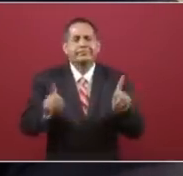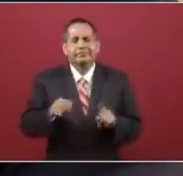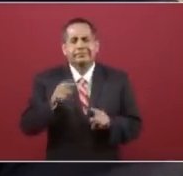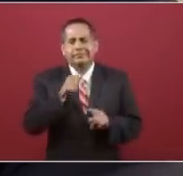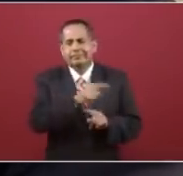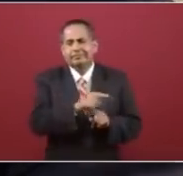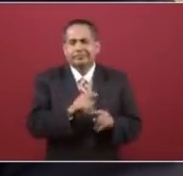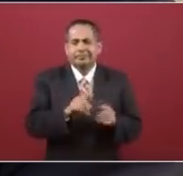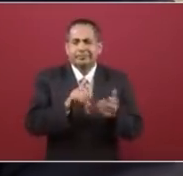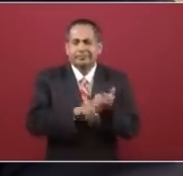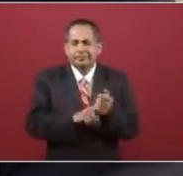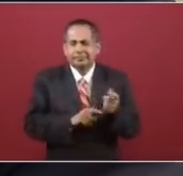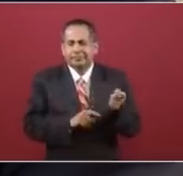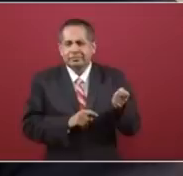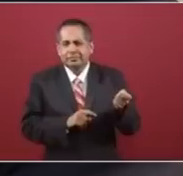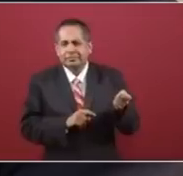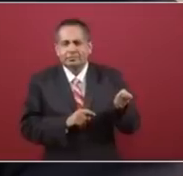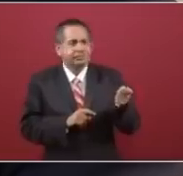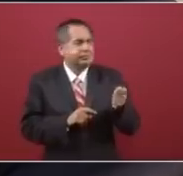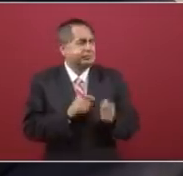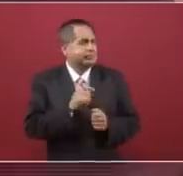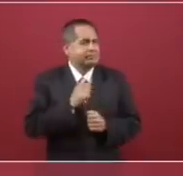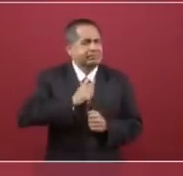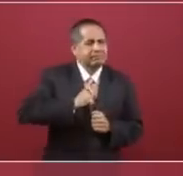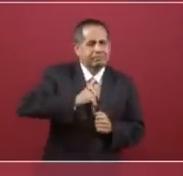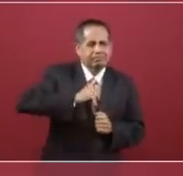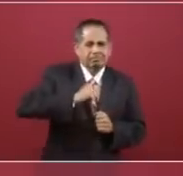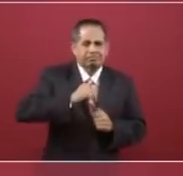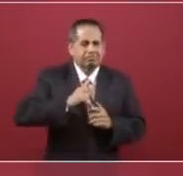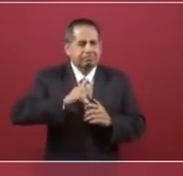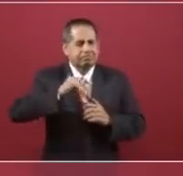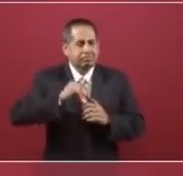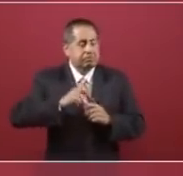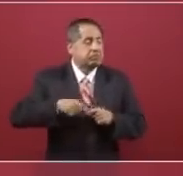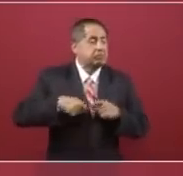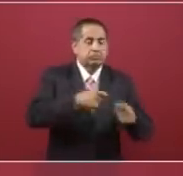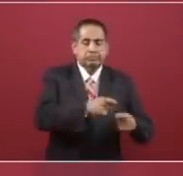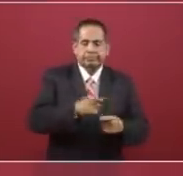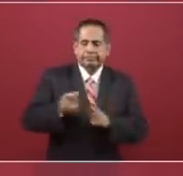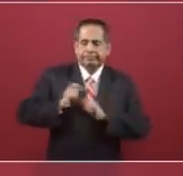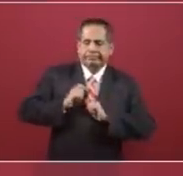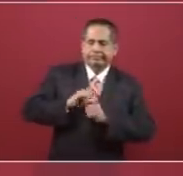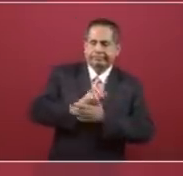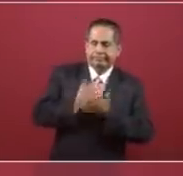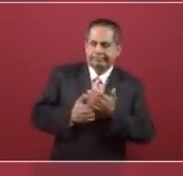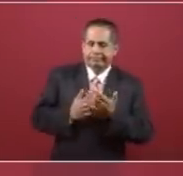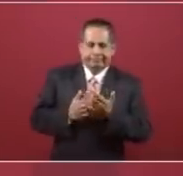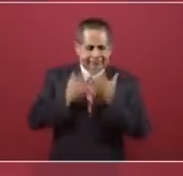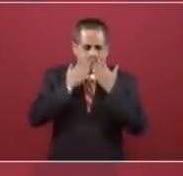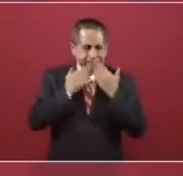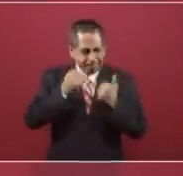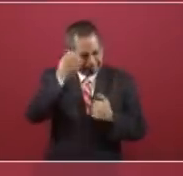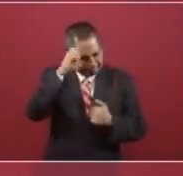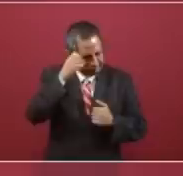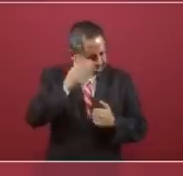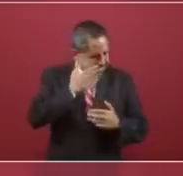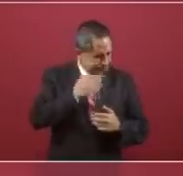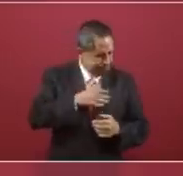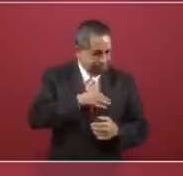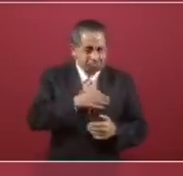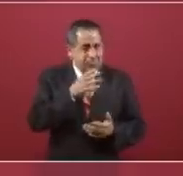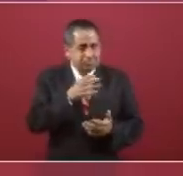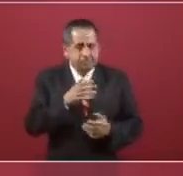Agarraderas. Influencias. Y recibían obras sin tener capacidad